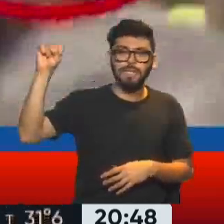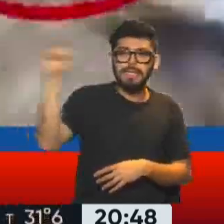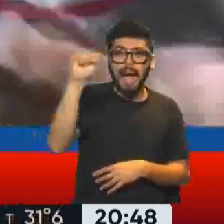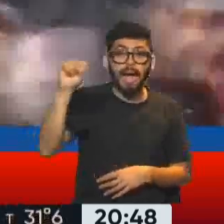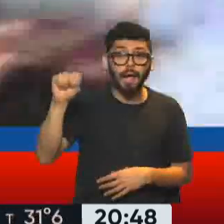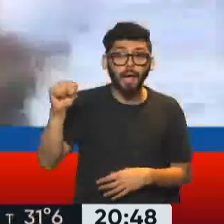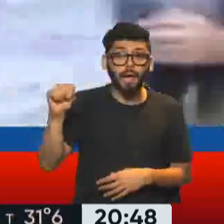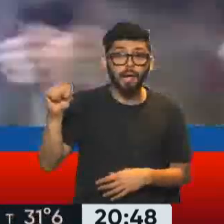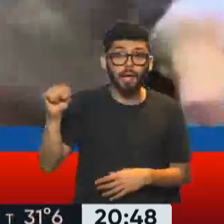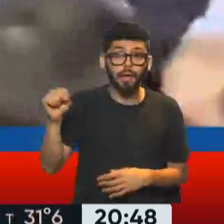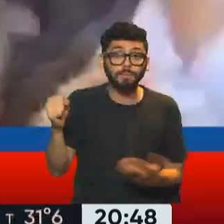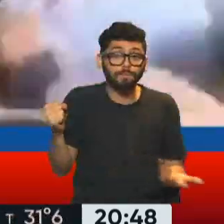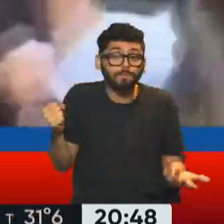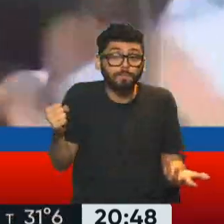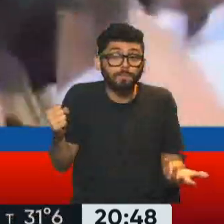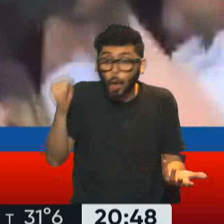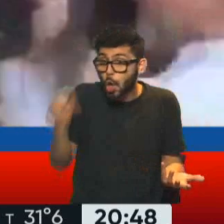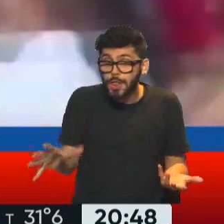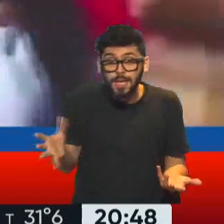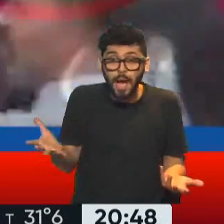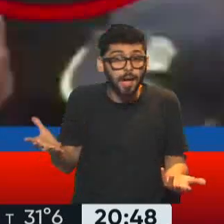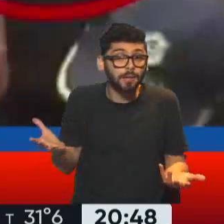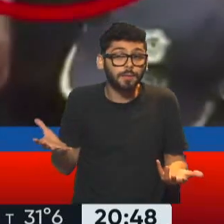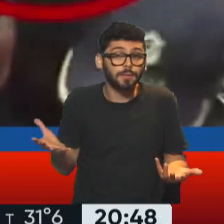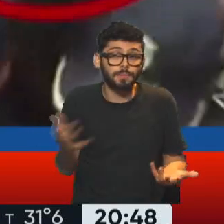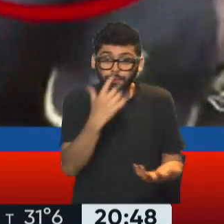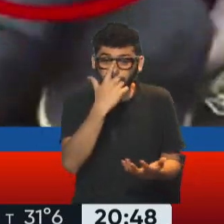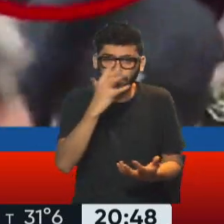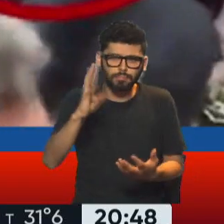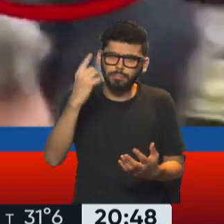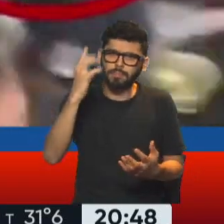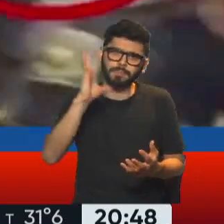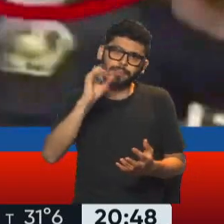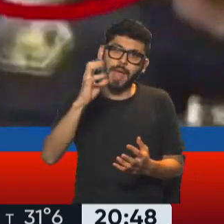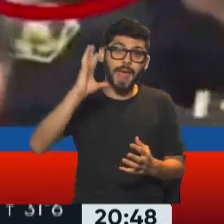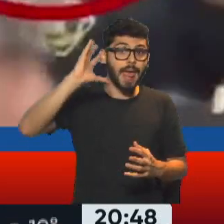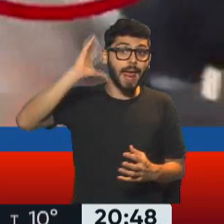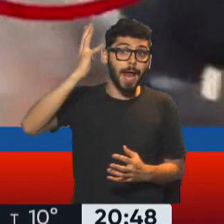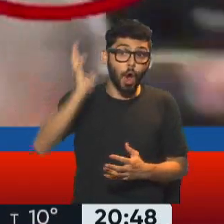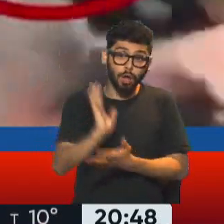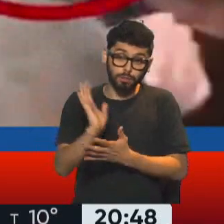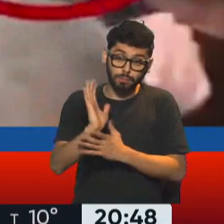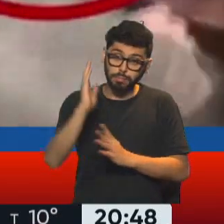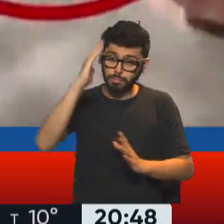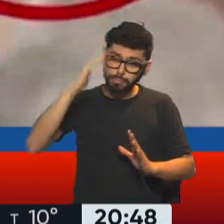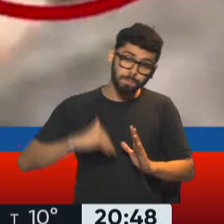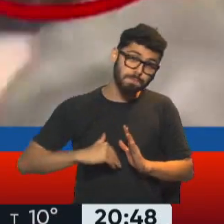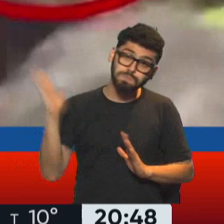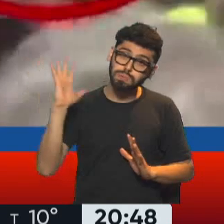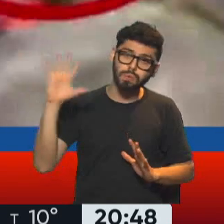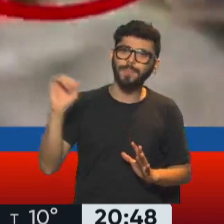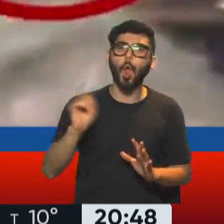para mí está Ahí lo en tira, el ahí lo tira. claro. Lo que denota es o sea, estaba enojado y es un desborde. Digo, no Sí, pero es es